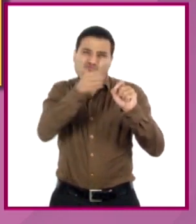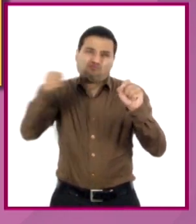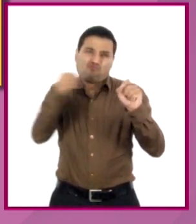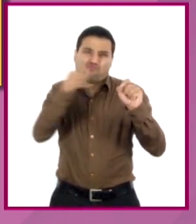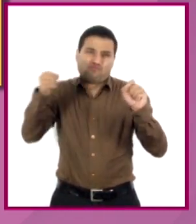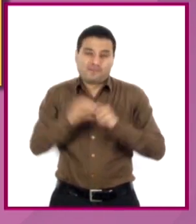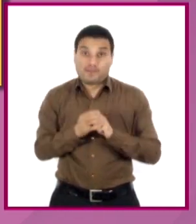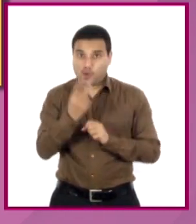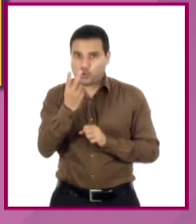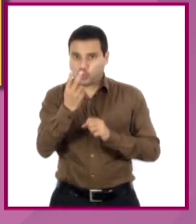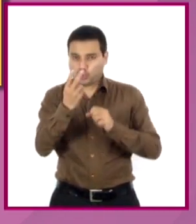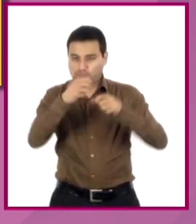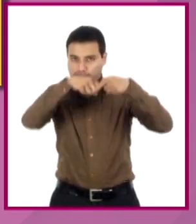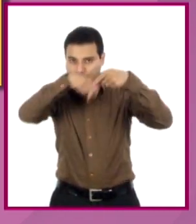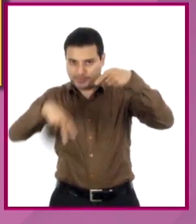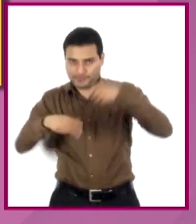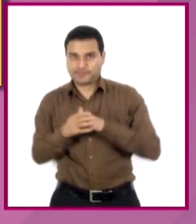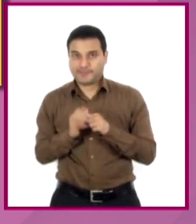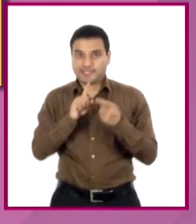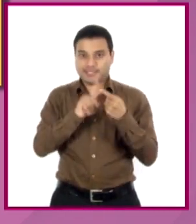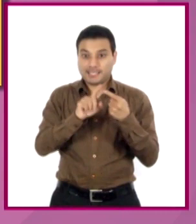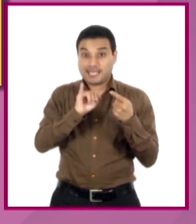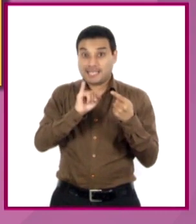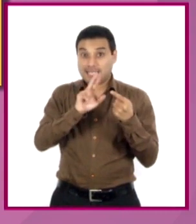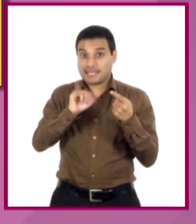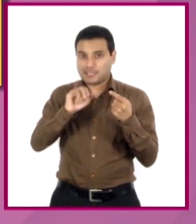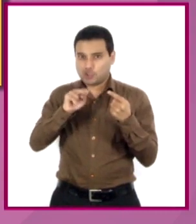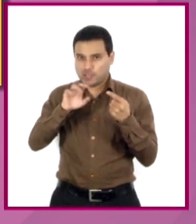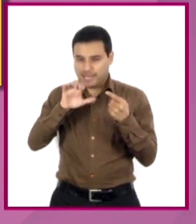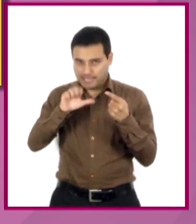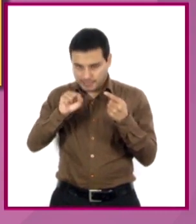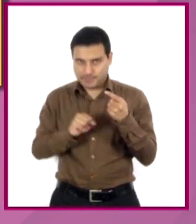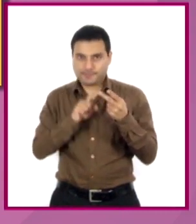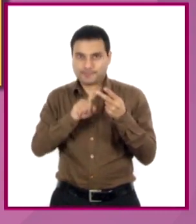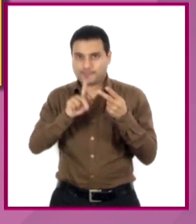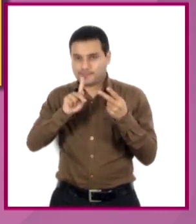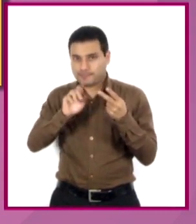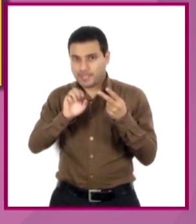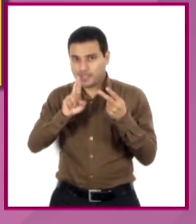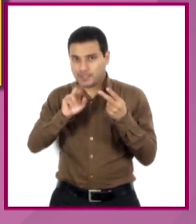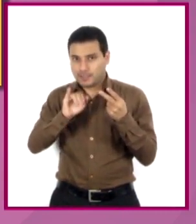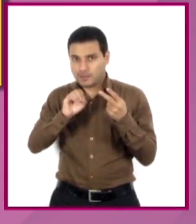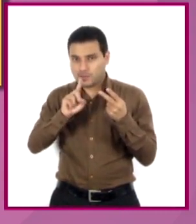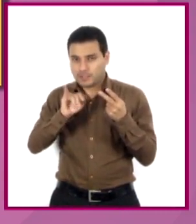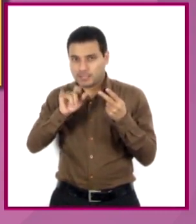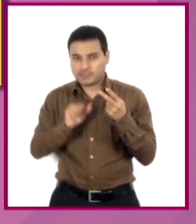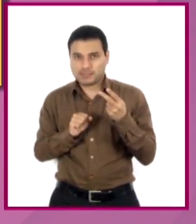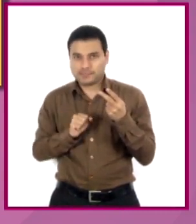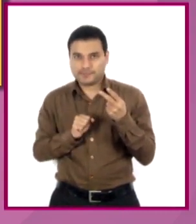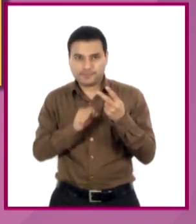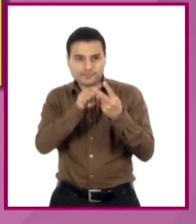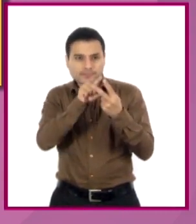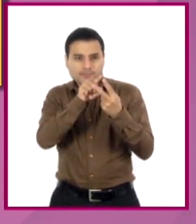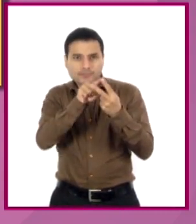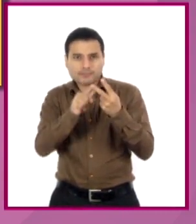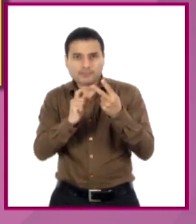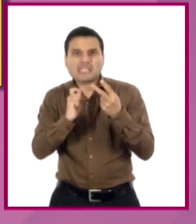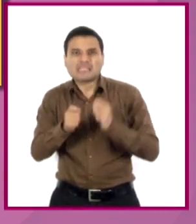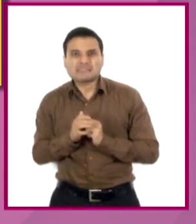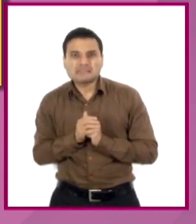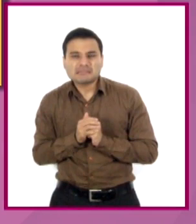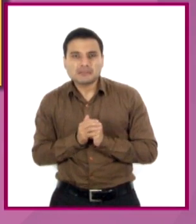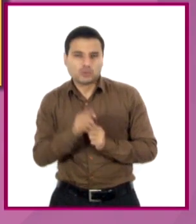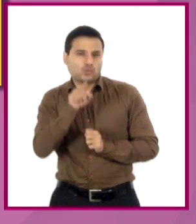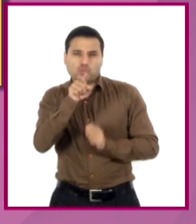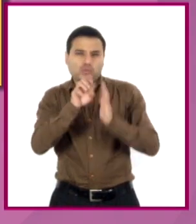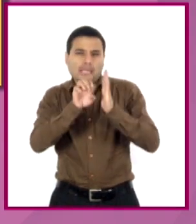diferentes, irracionales y periódicas. Ustedes en casa pueden completar con sus